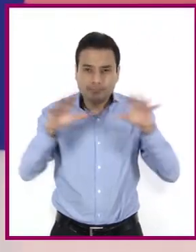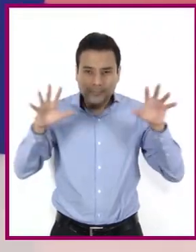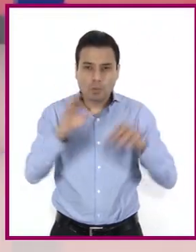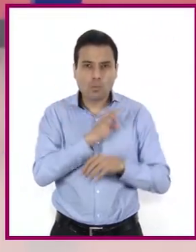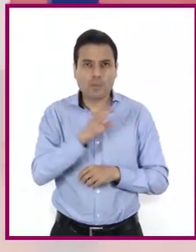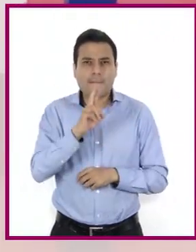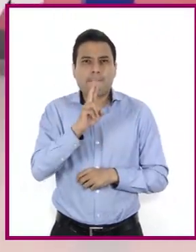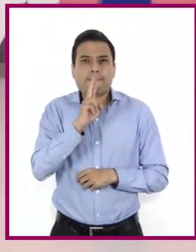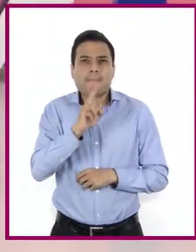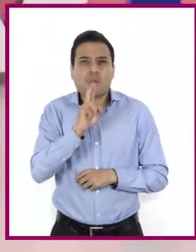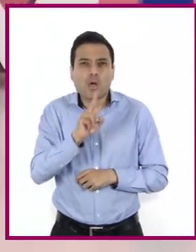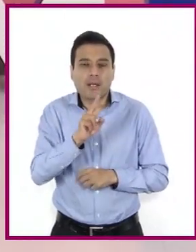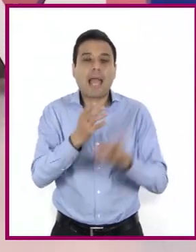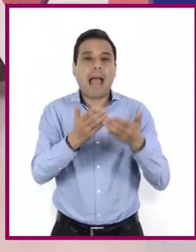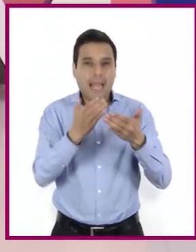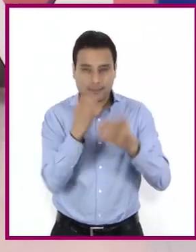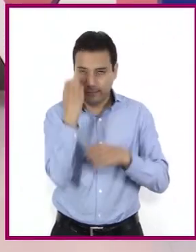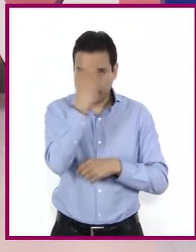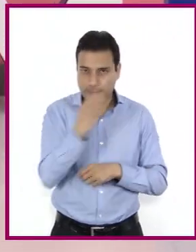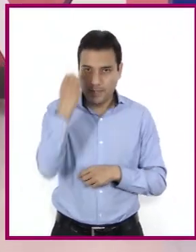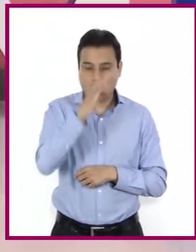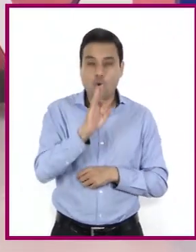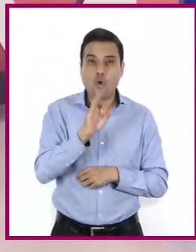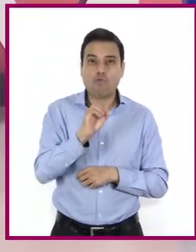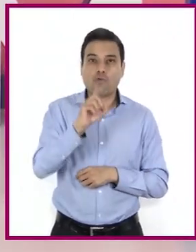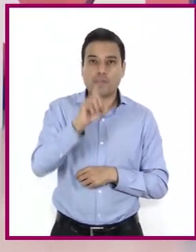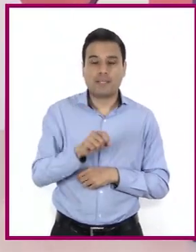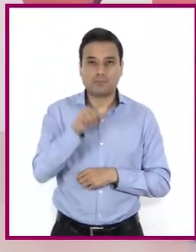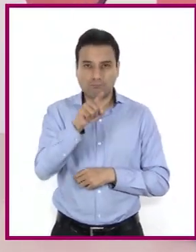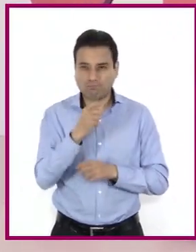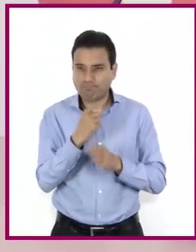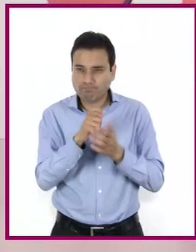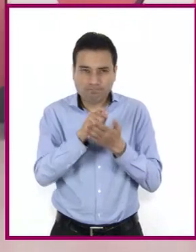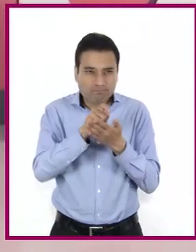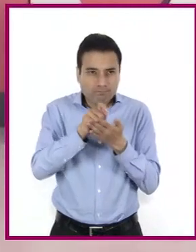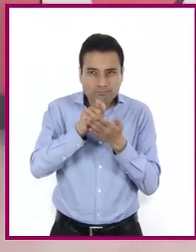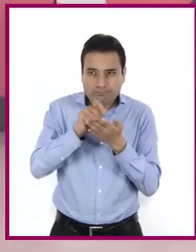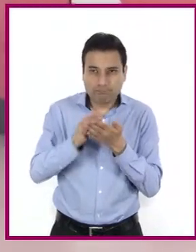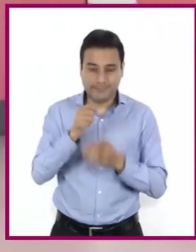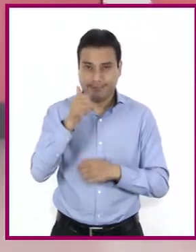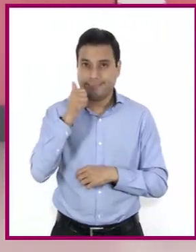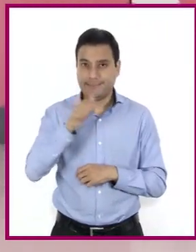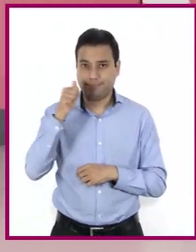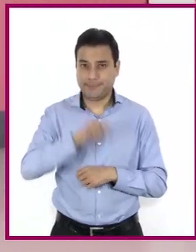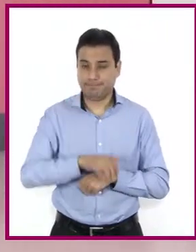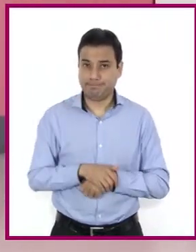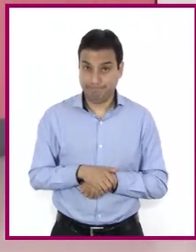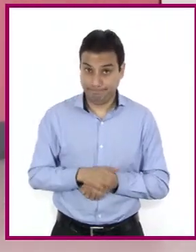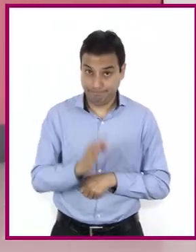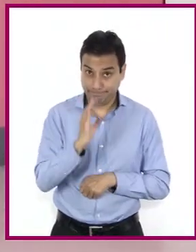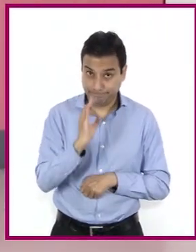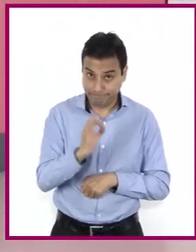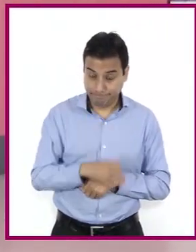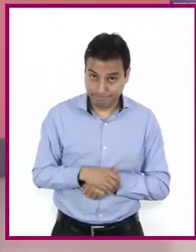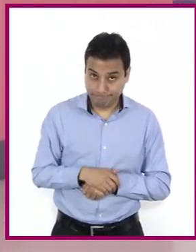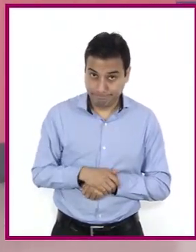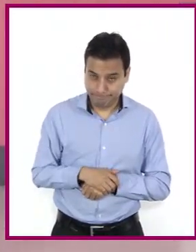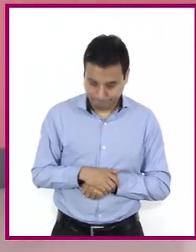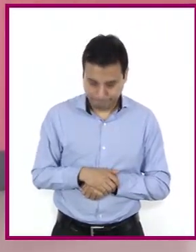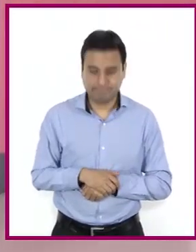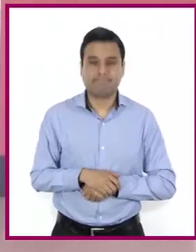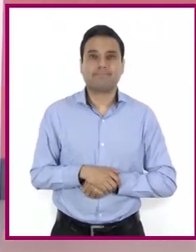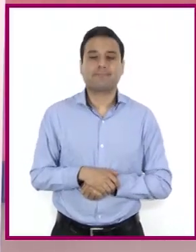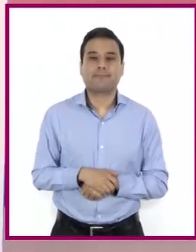análisis FODA. Recuerden tomar notas de todo lo que suceda durante el proceso de conceptualización y desarrollo de la